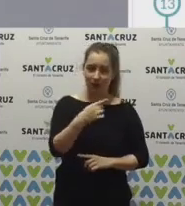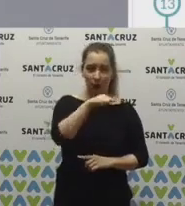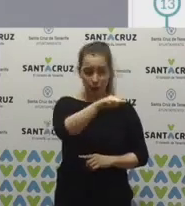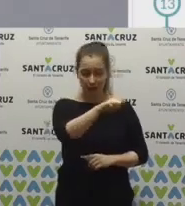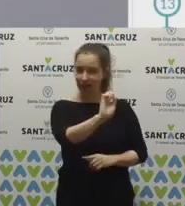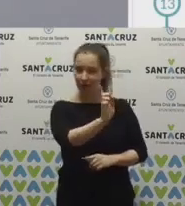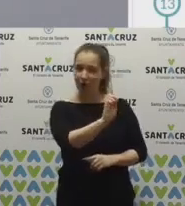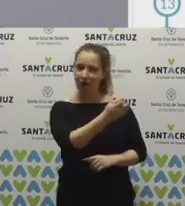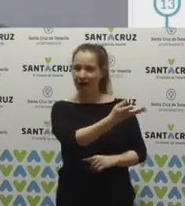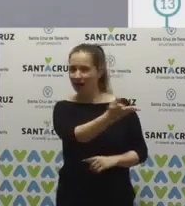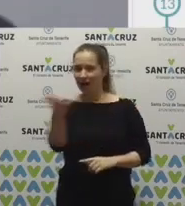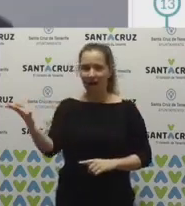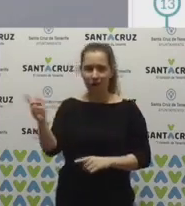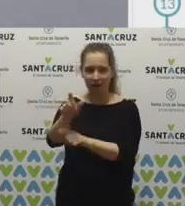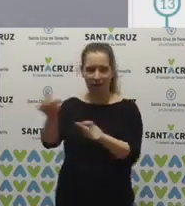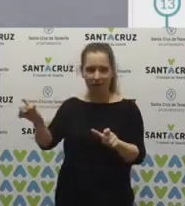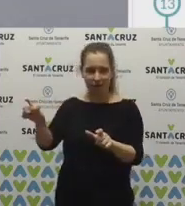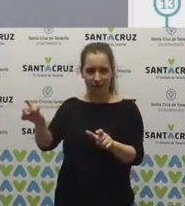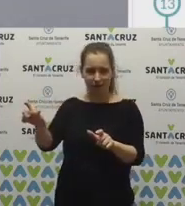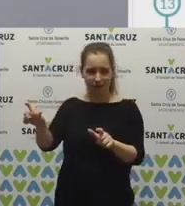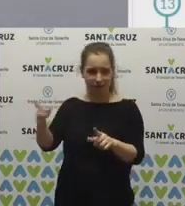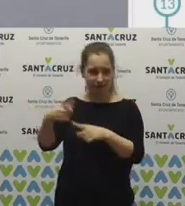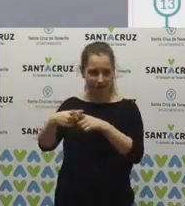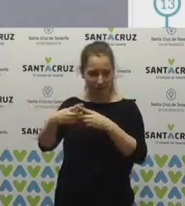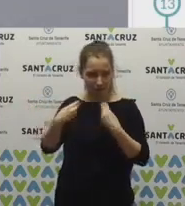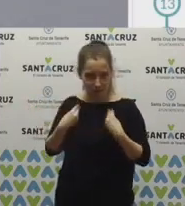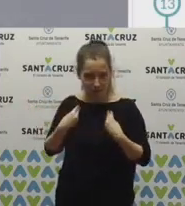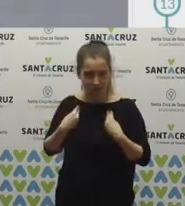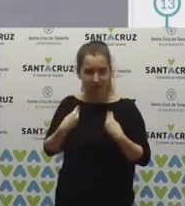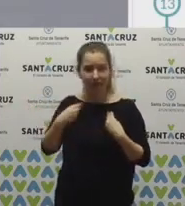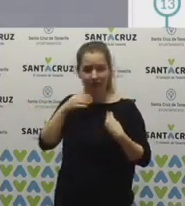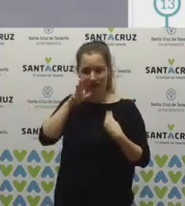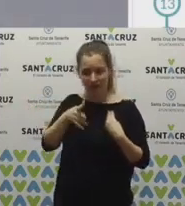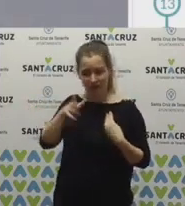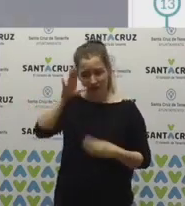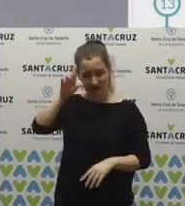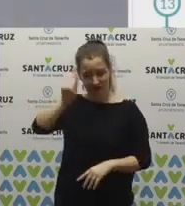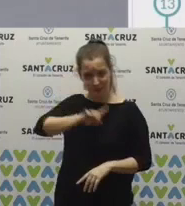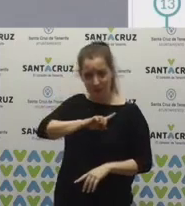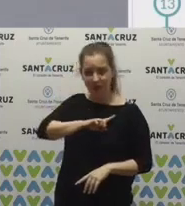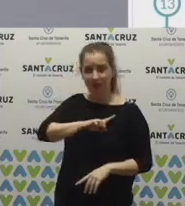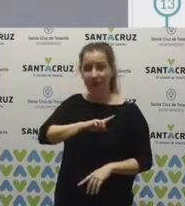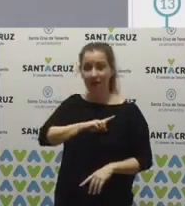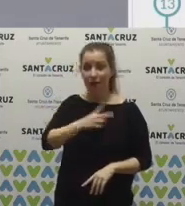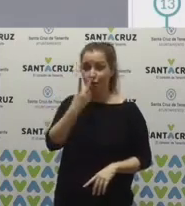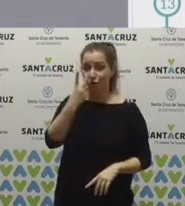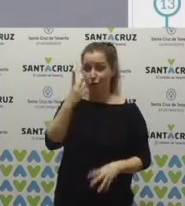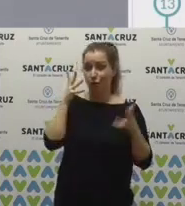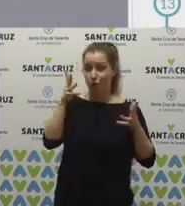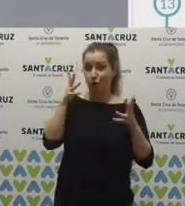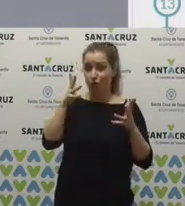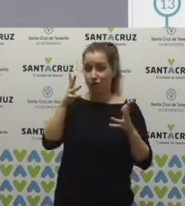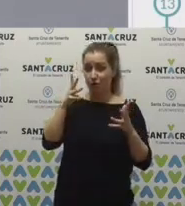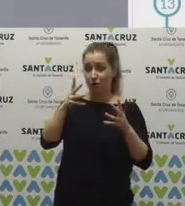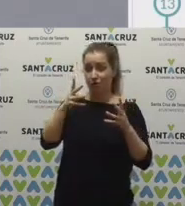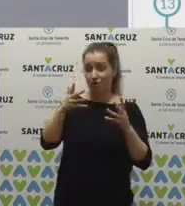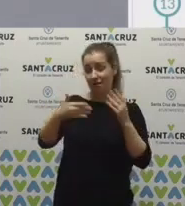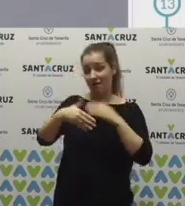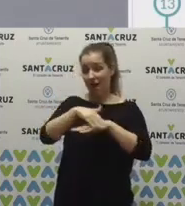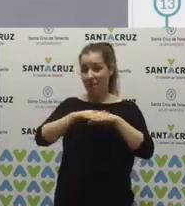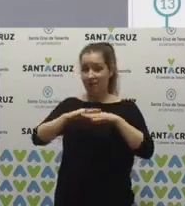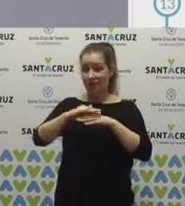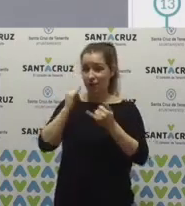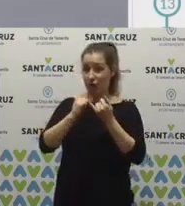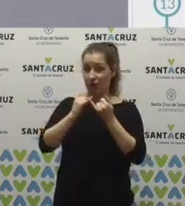sino a todos los chicharreros que nos están escuchando que los dos últimos consejos de administración del imas hemos sido convocados con